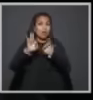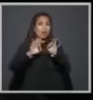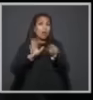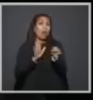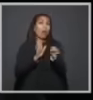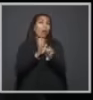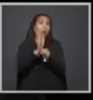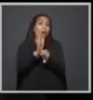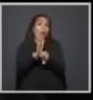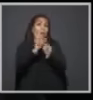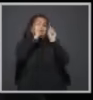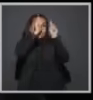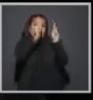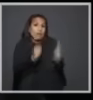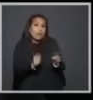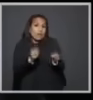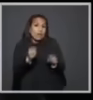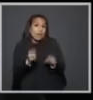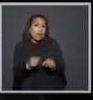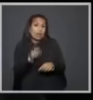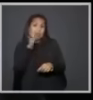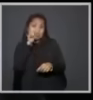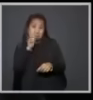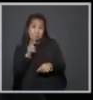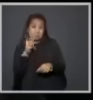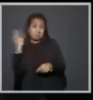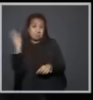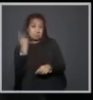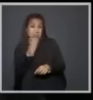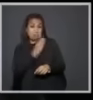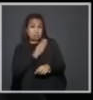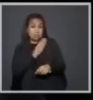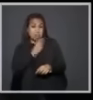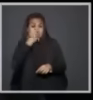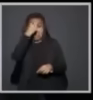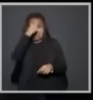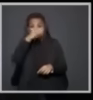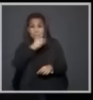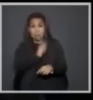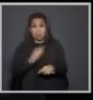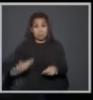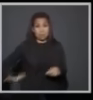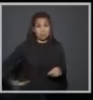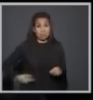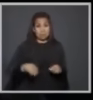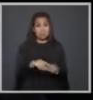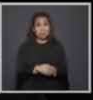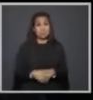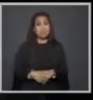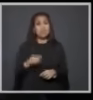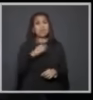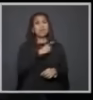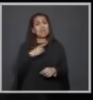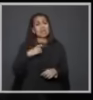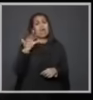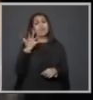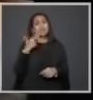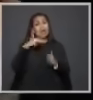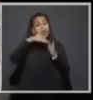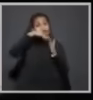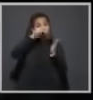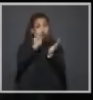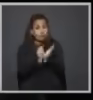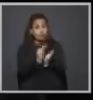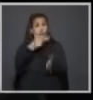que debería tener un presidente de nuestro país en el contexto actual de México? Honestidad. Esta es la